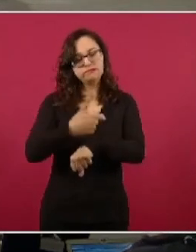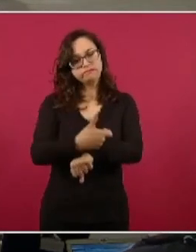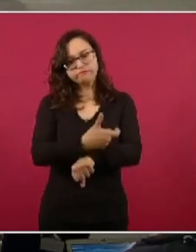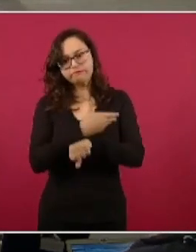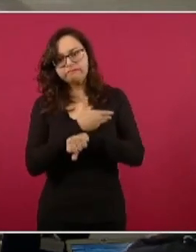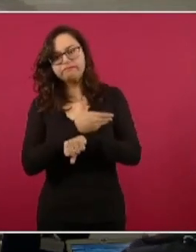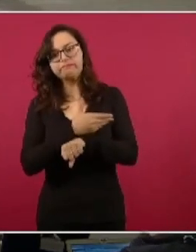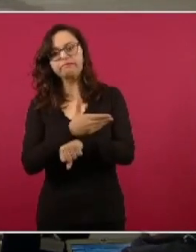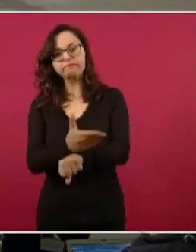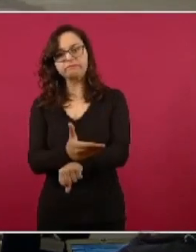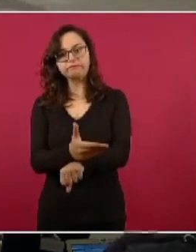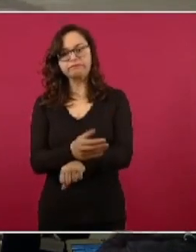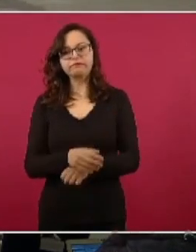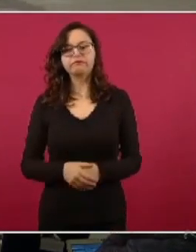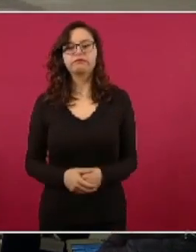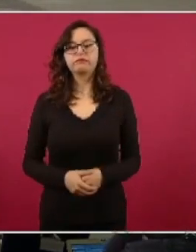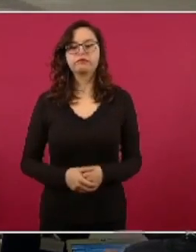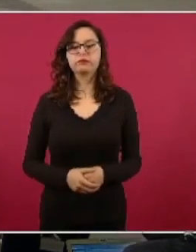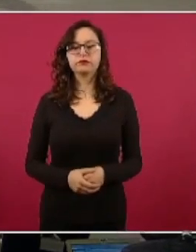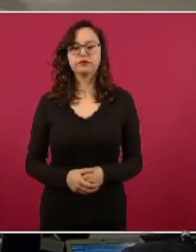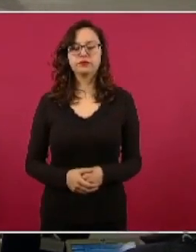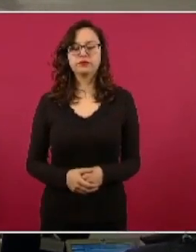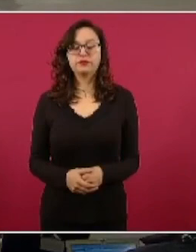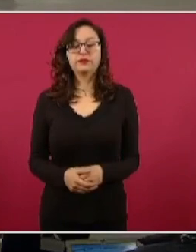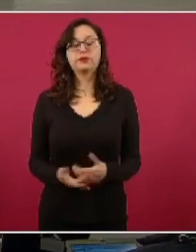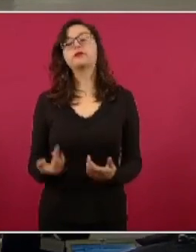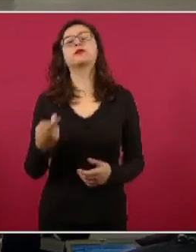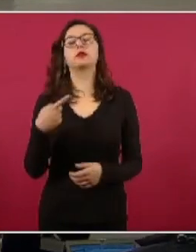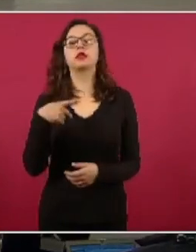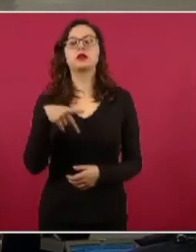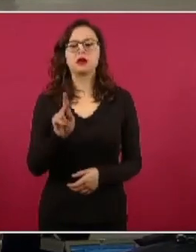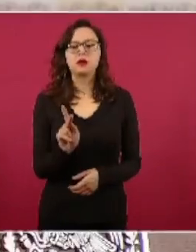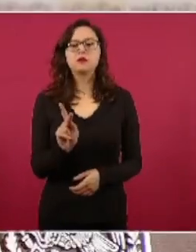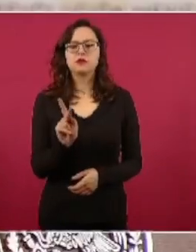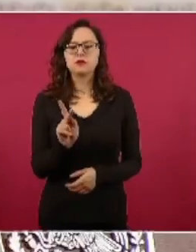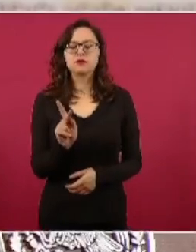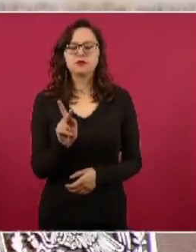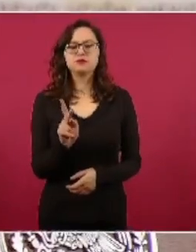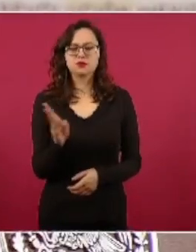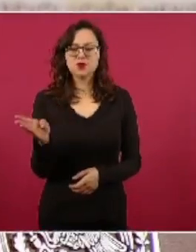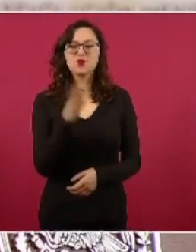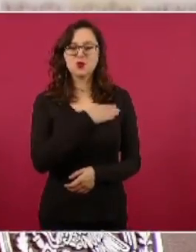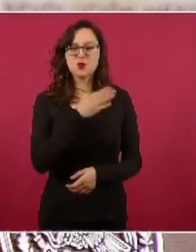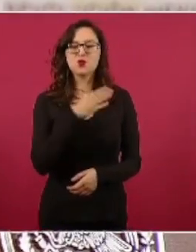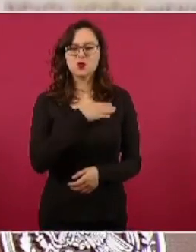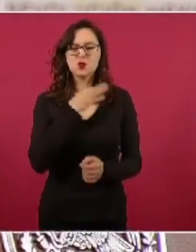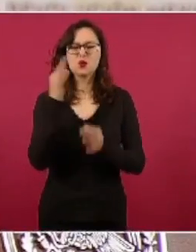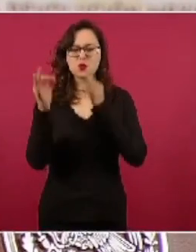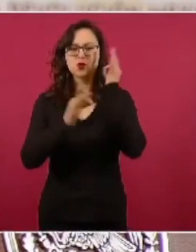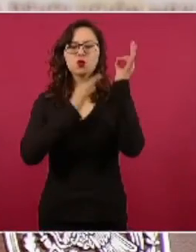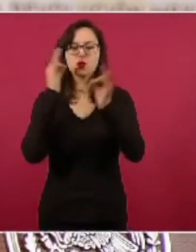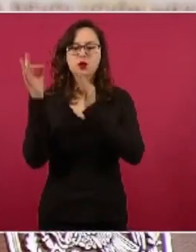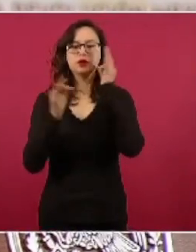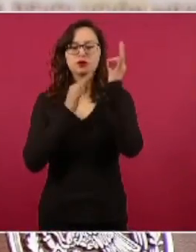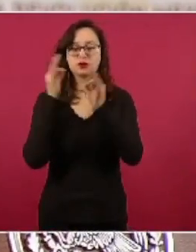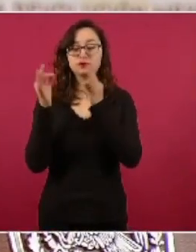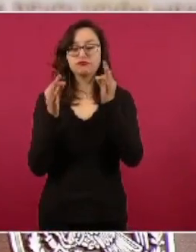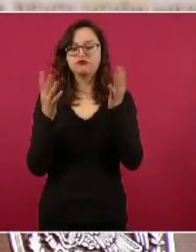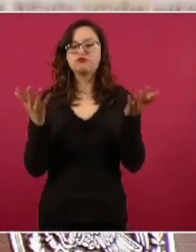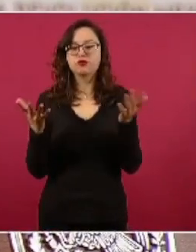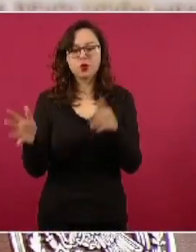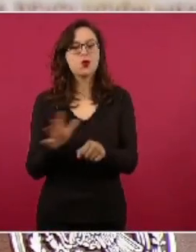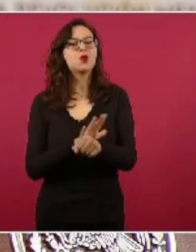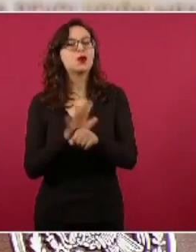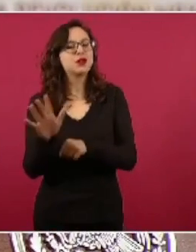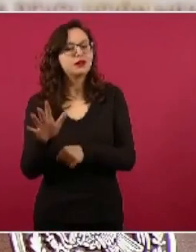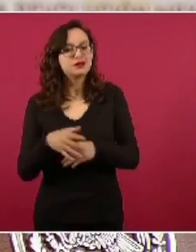pero la buena noticia es de que hoy corresponde lo de quién